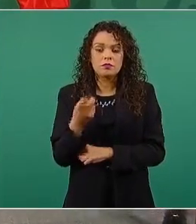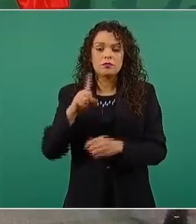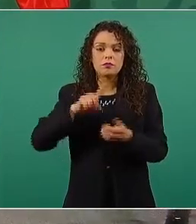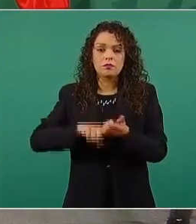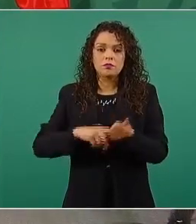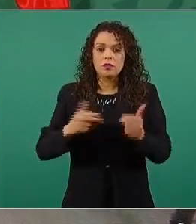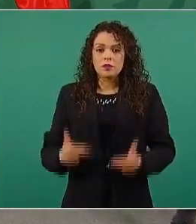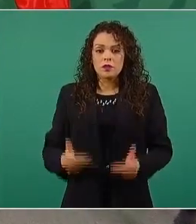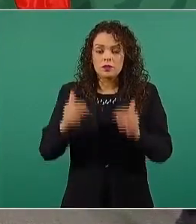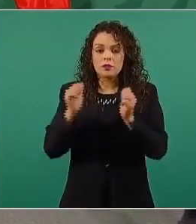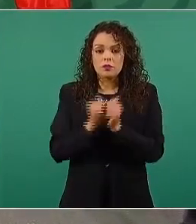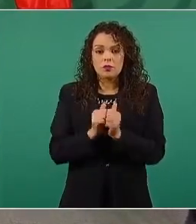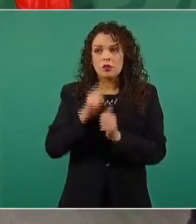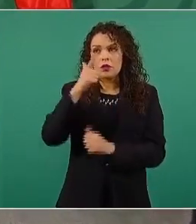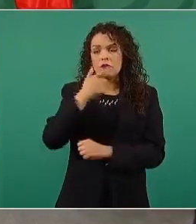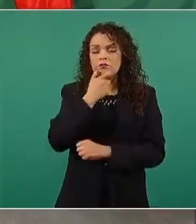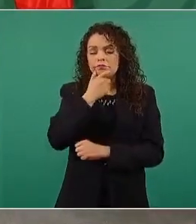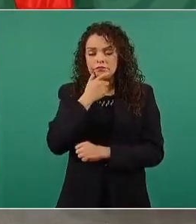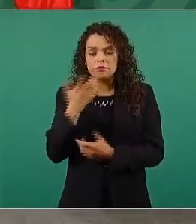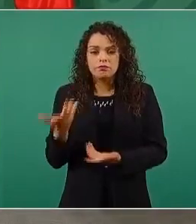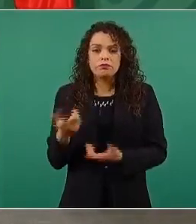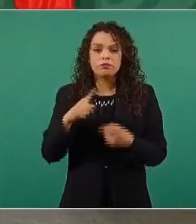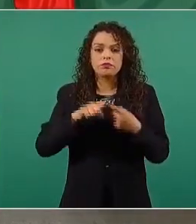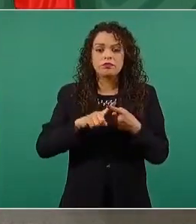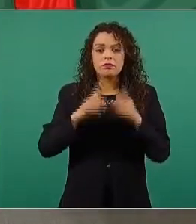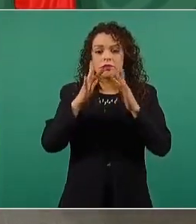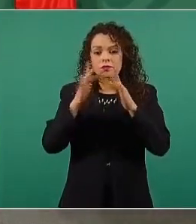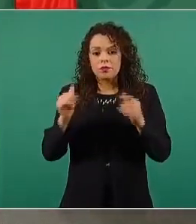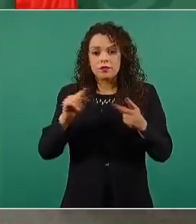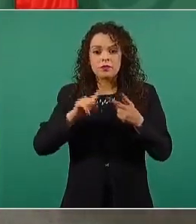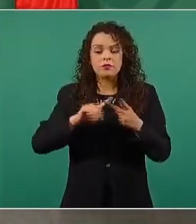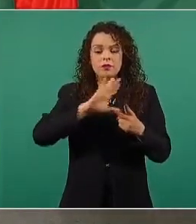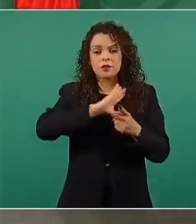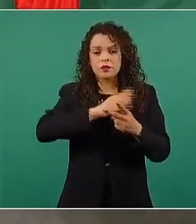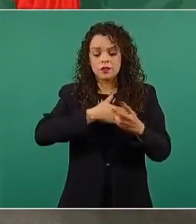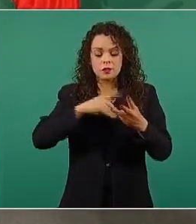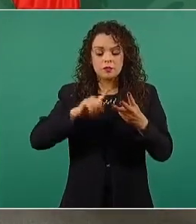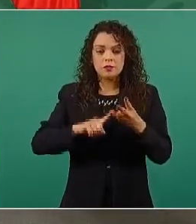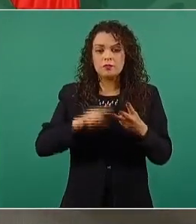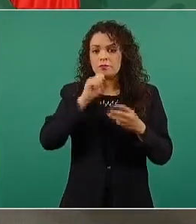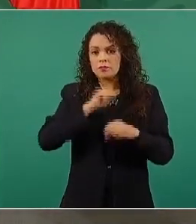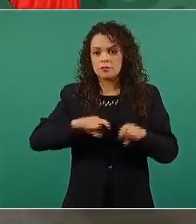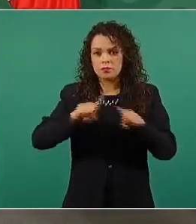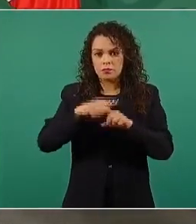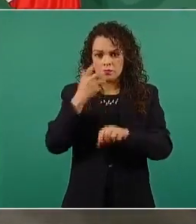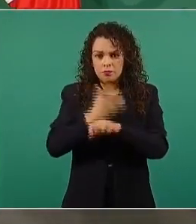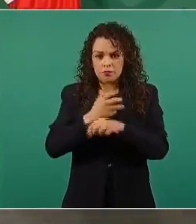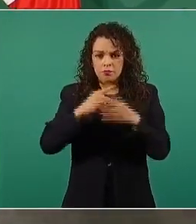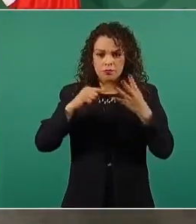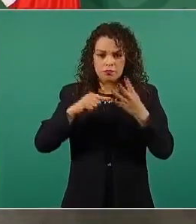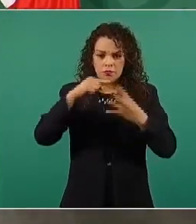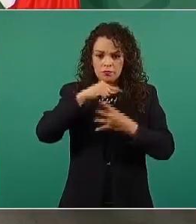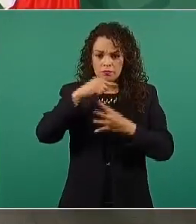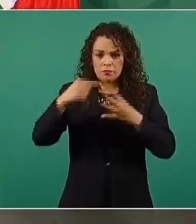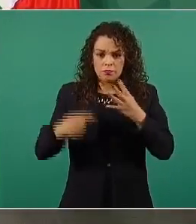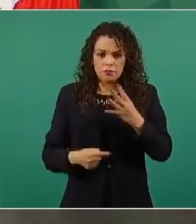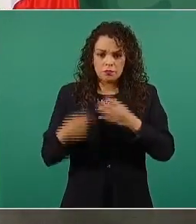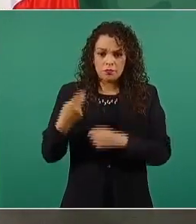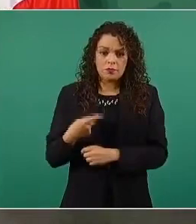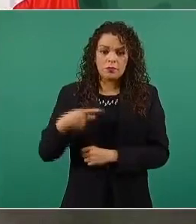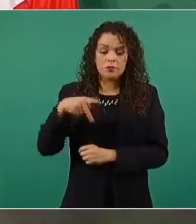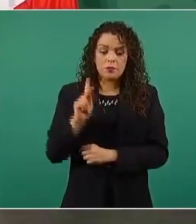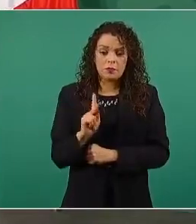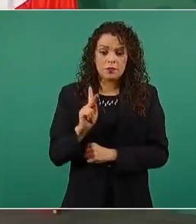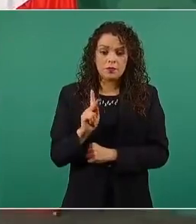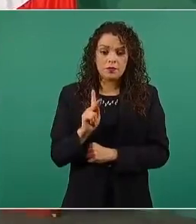inglesas, francesas, españolas y también estadounidenses, pero era una economía